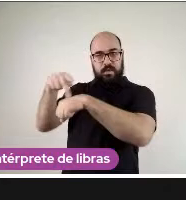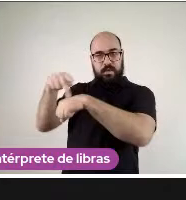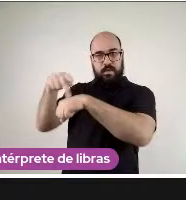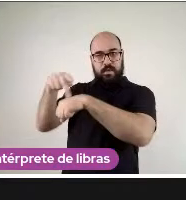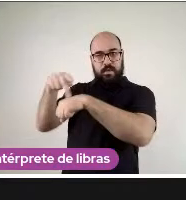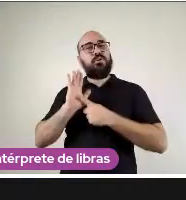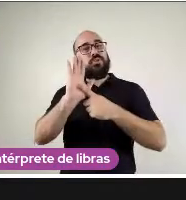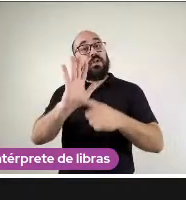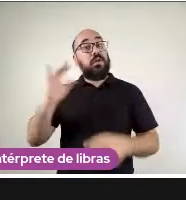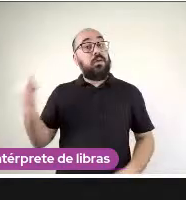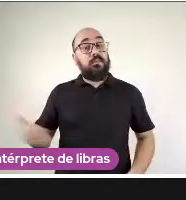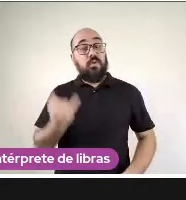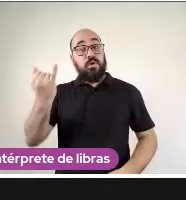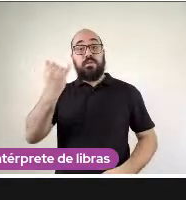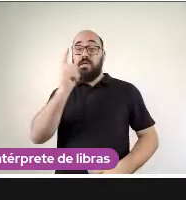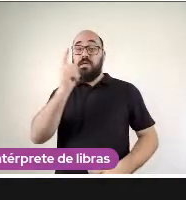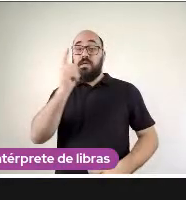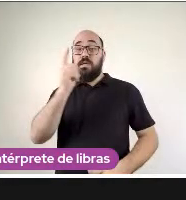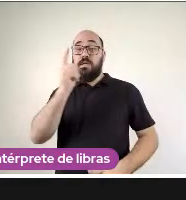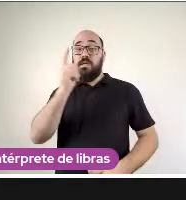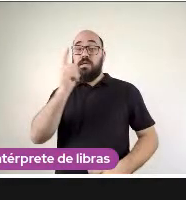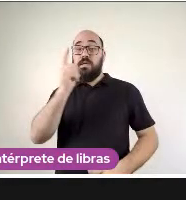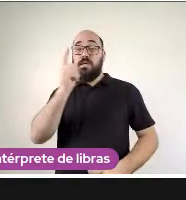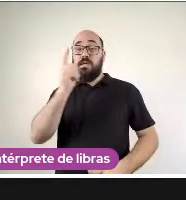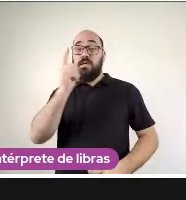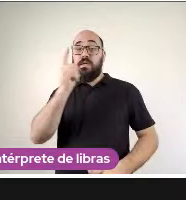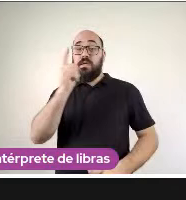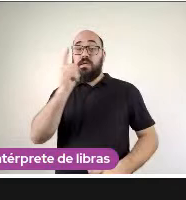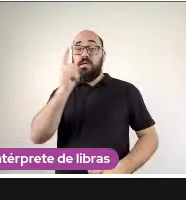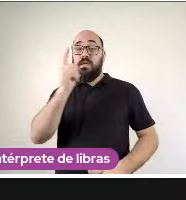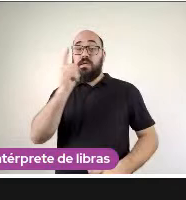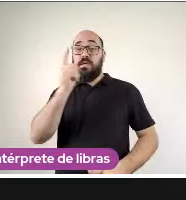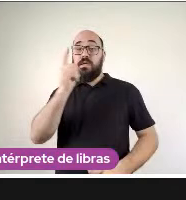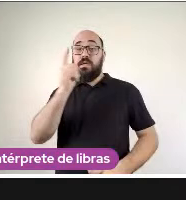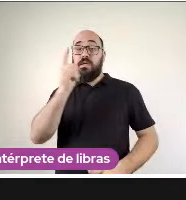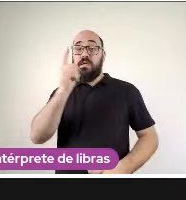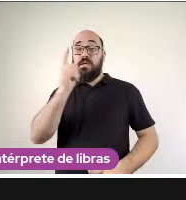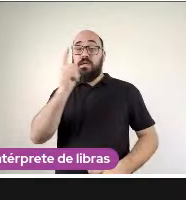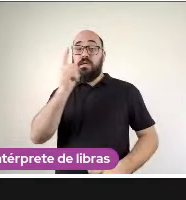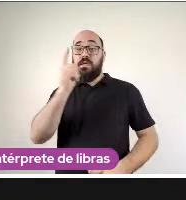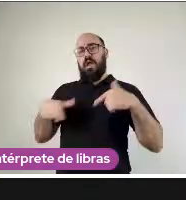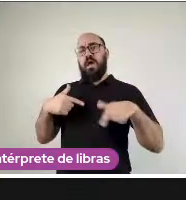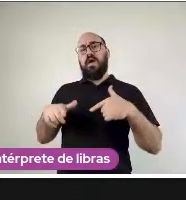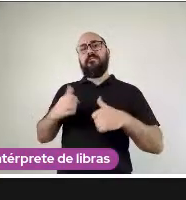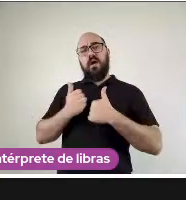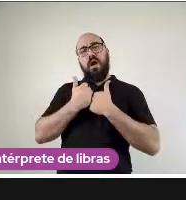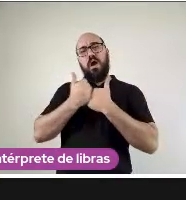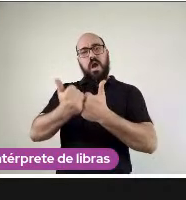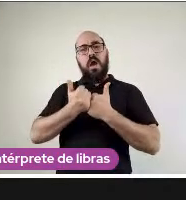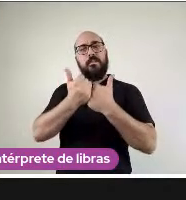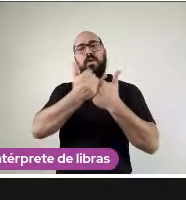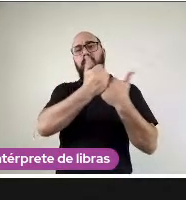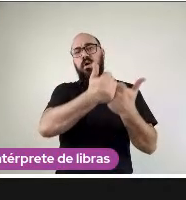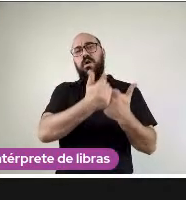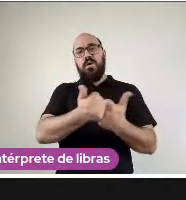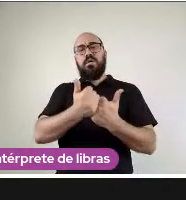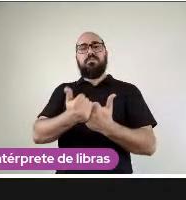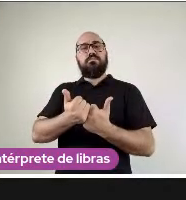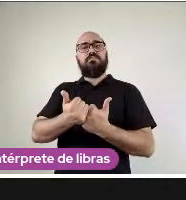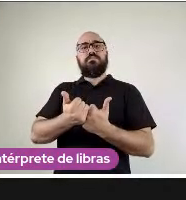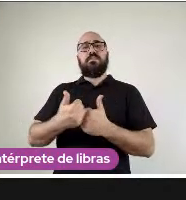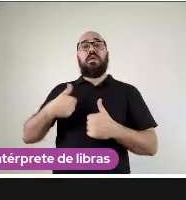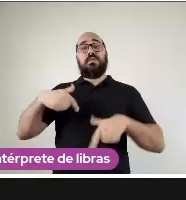científica, era trabajar con pescadores a nivel político para poder, que apoyaran, respaldaran esta